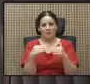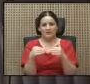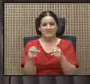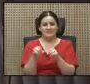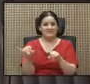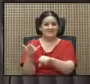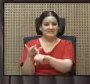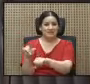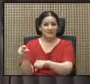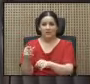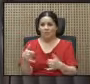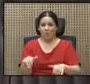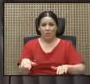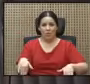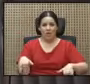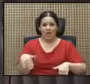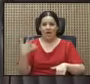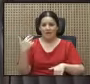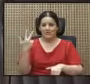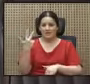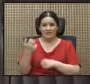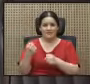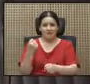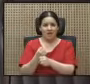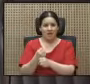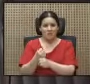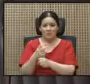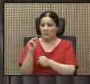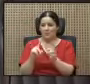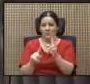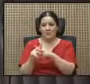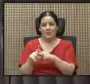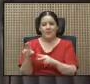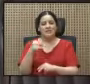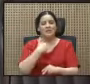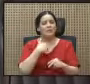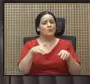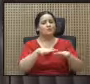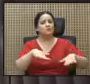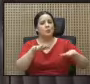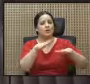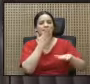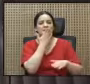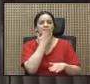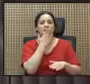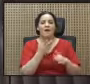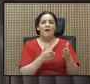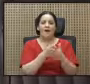no se ejecuta. Tenemos zonas rurales y zonas indígenas sin el acceso a Internet por